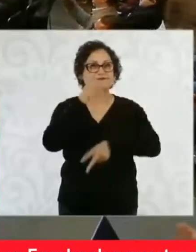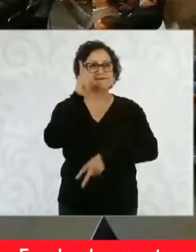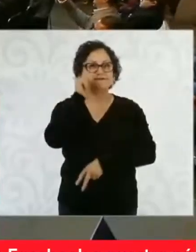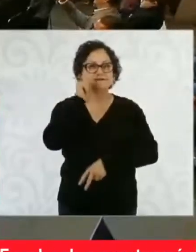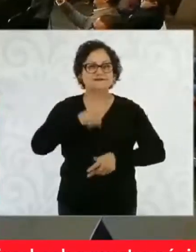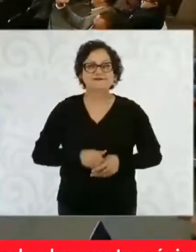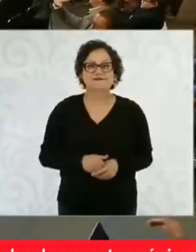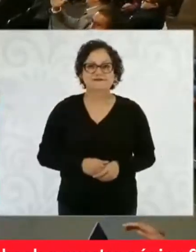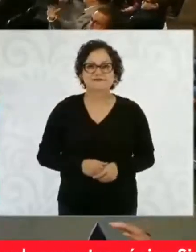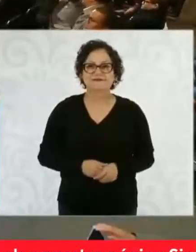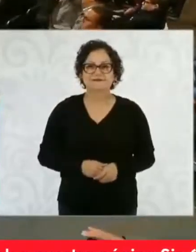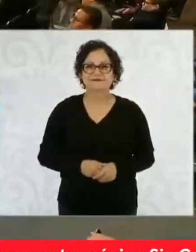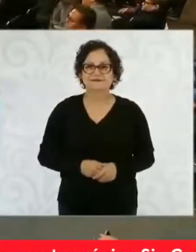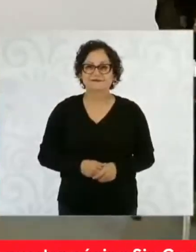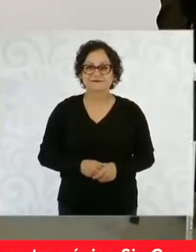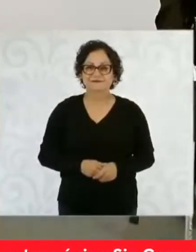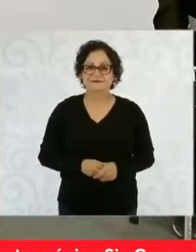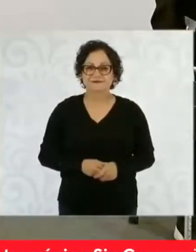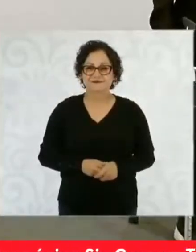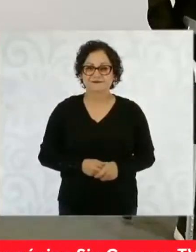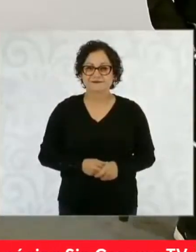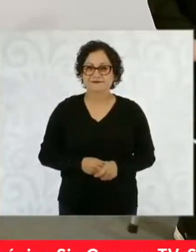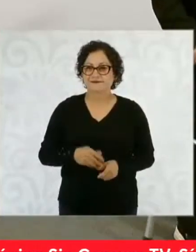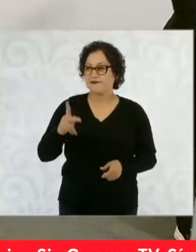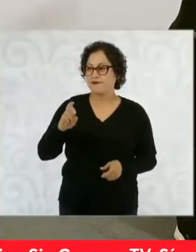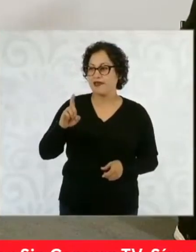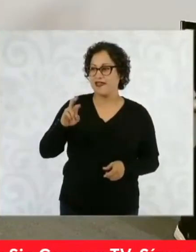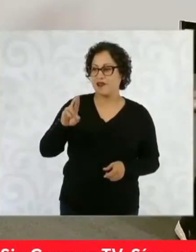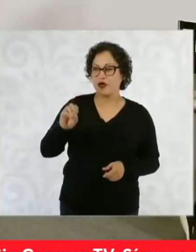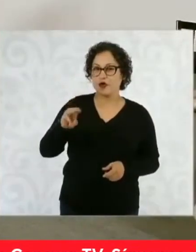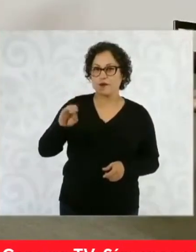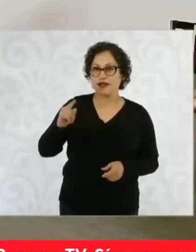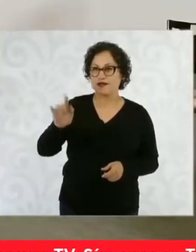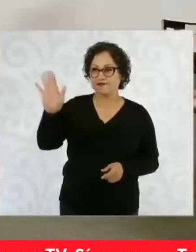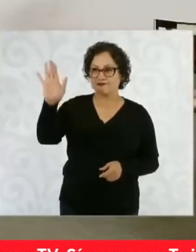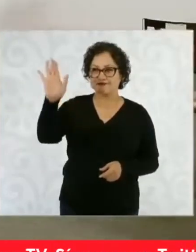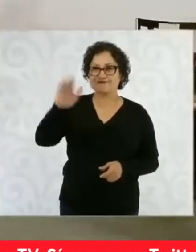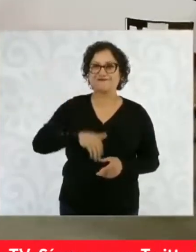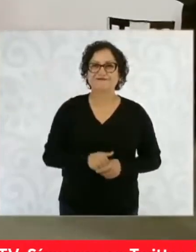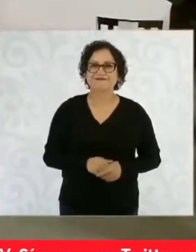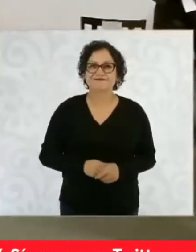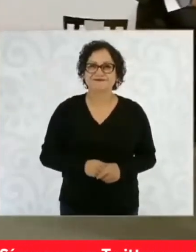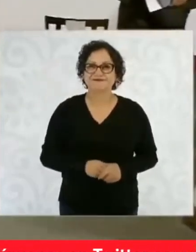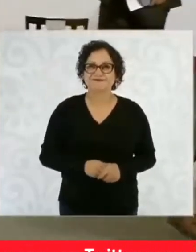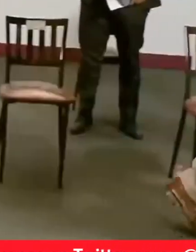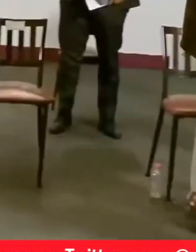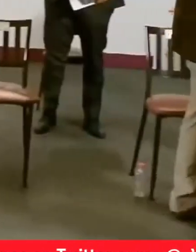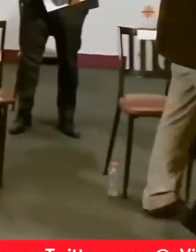Pedro Miguel. Gracias.